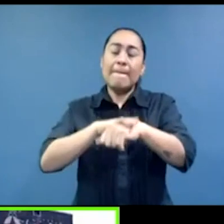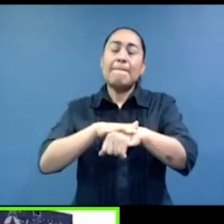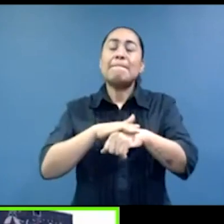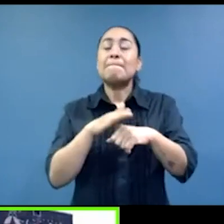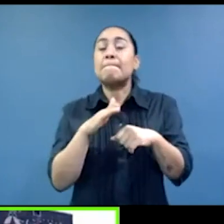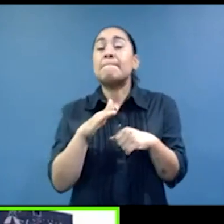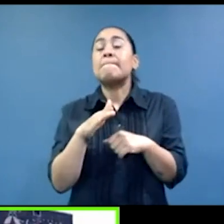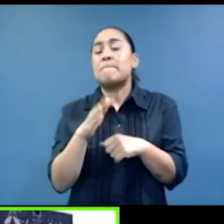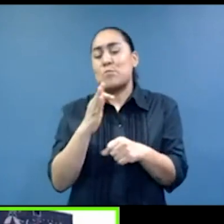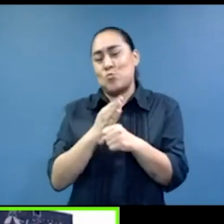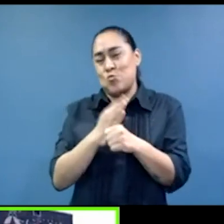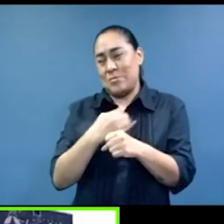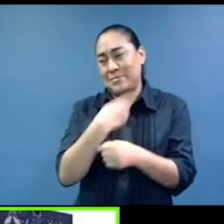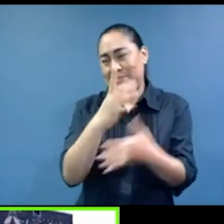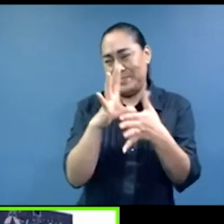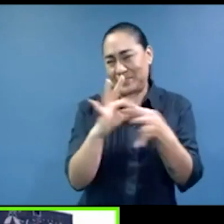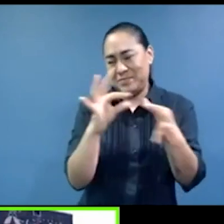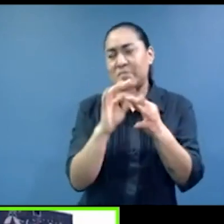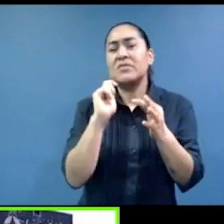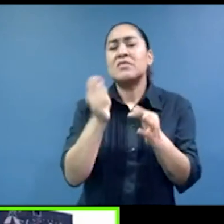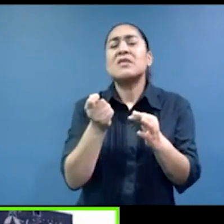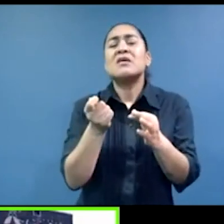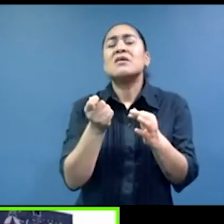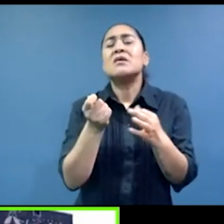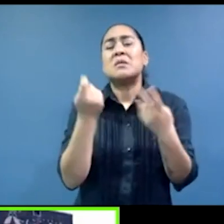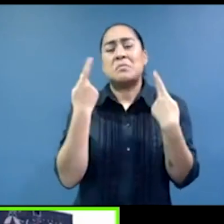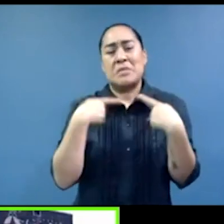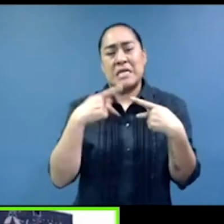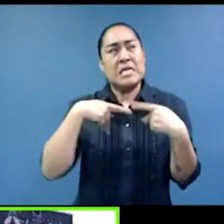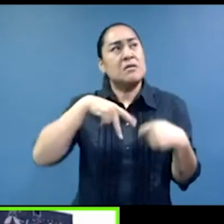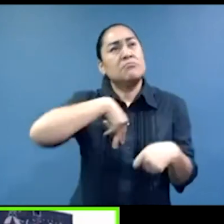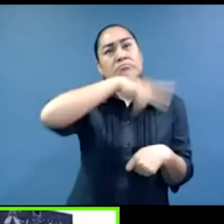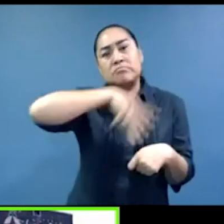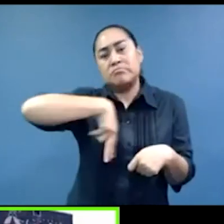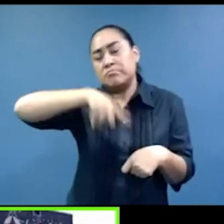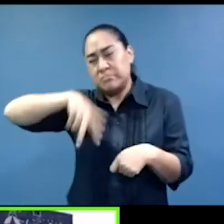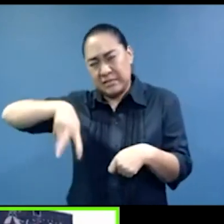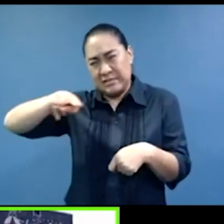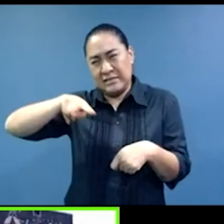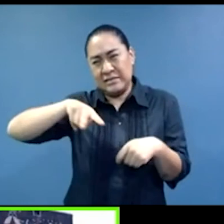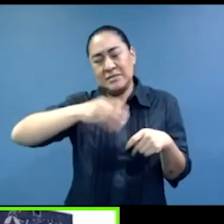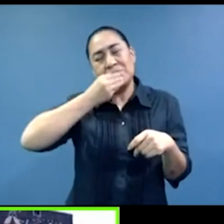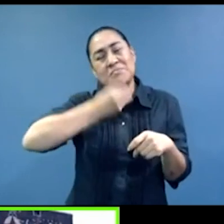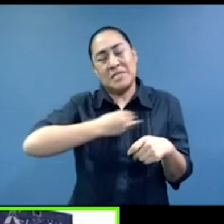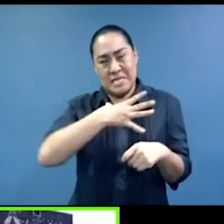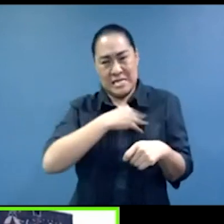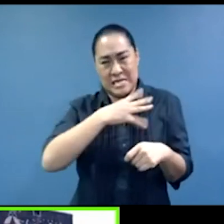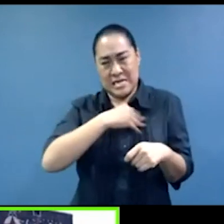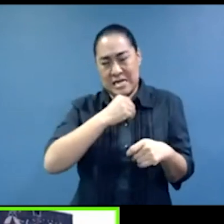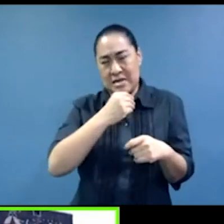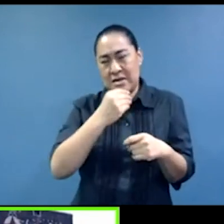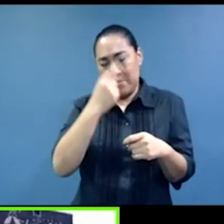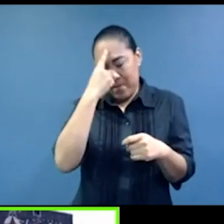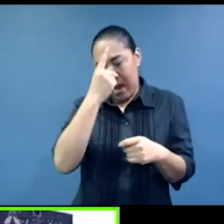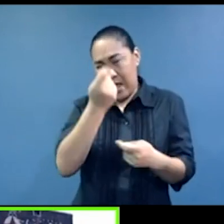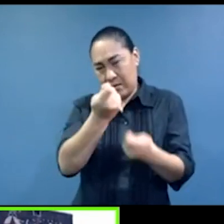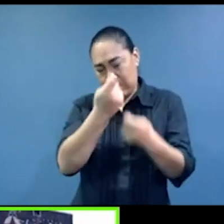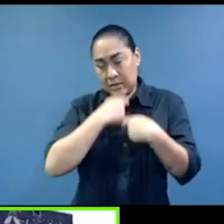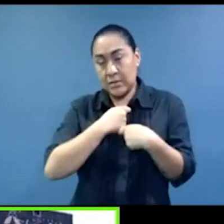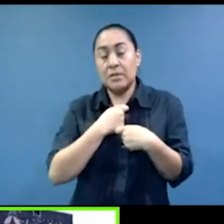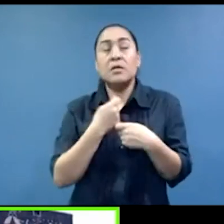la mención que hago del turismo no es una mención tampoco prohibitiva, no creo que tengamos que prohibir. Es algo que